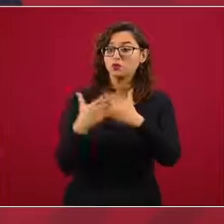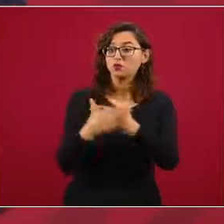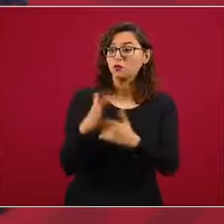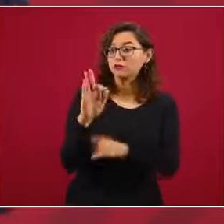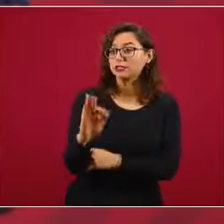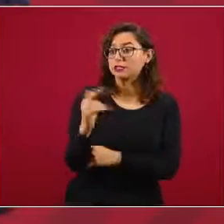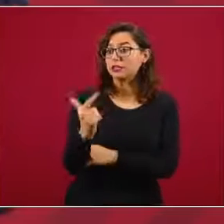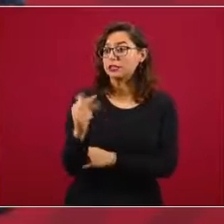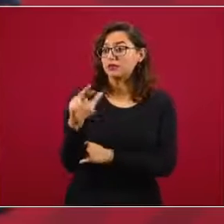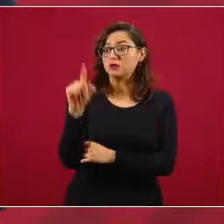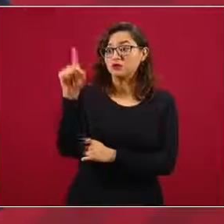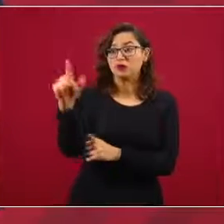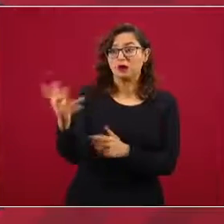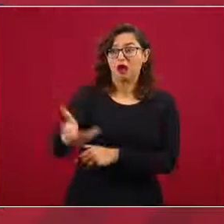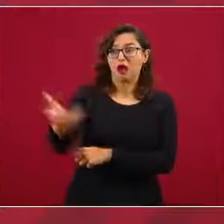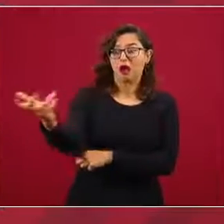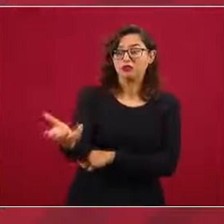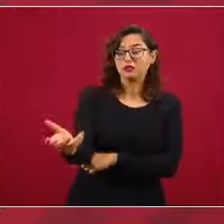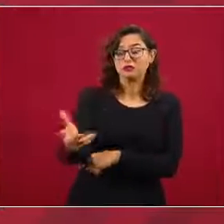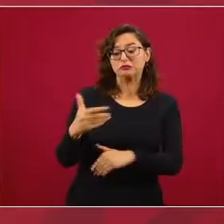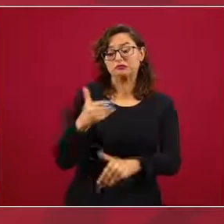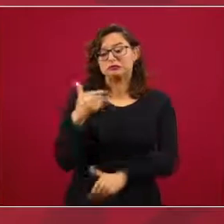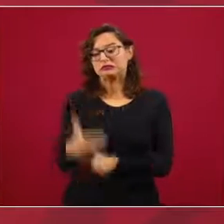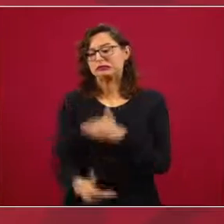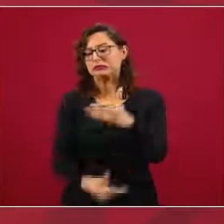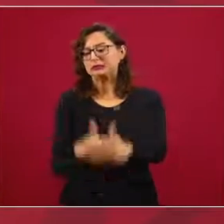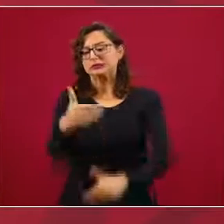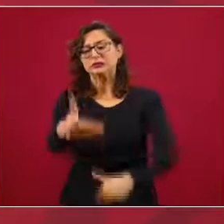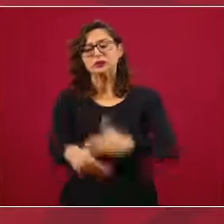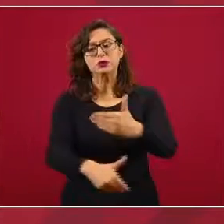Fiscalía. Es un tema